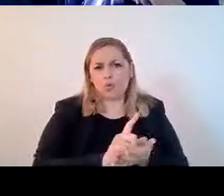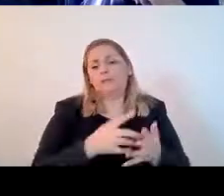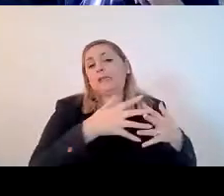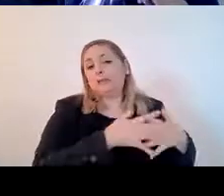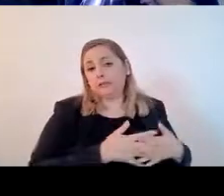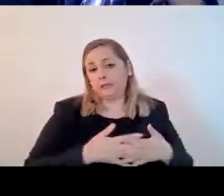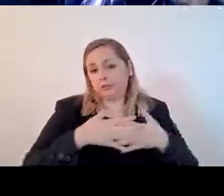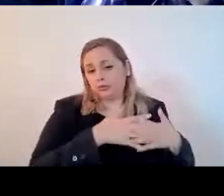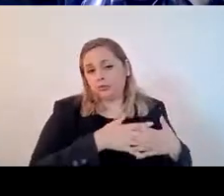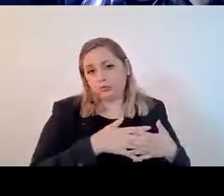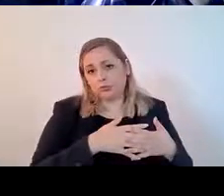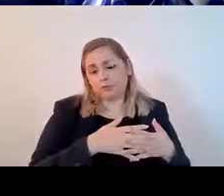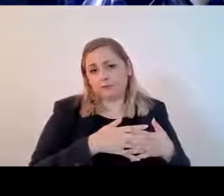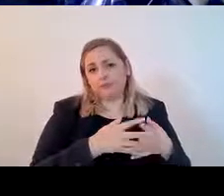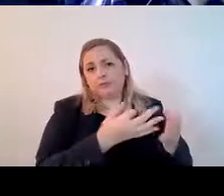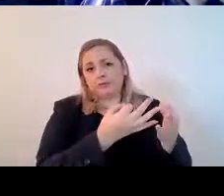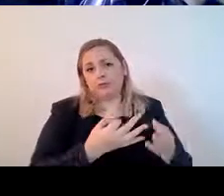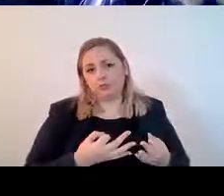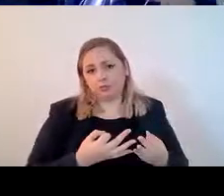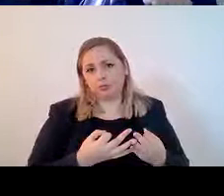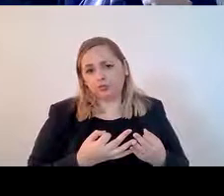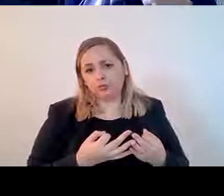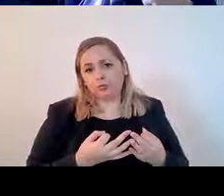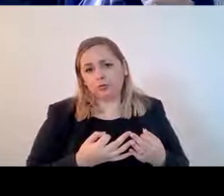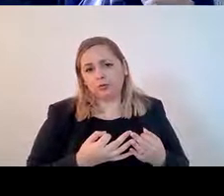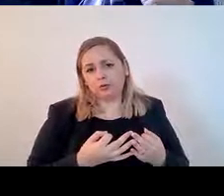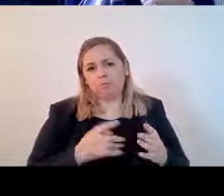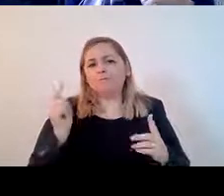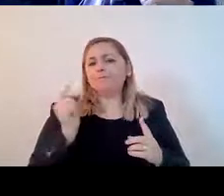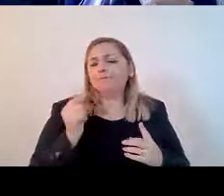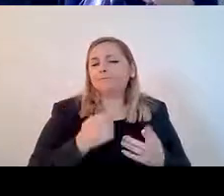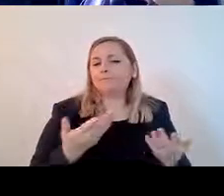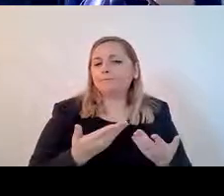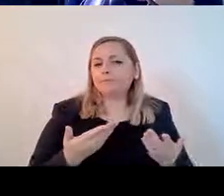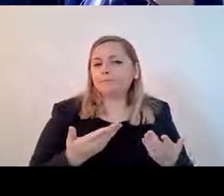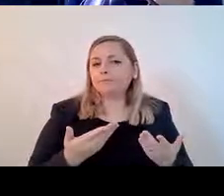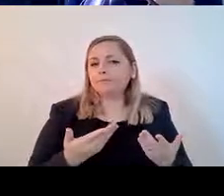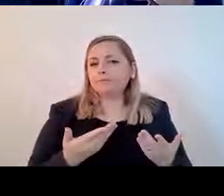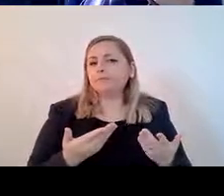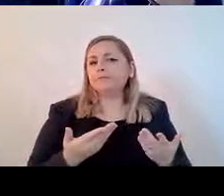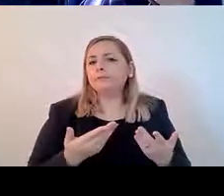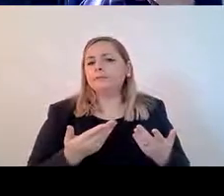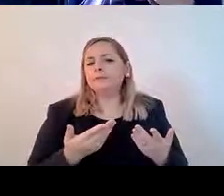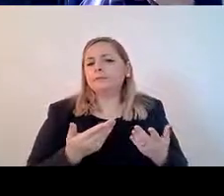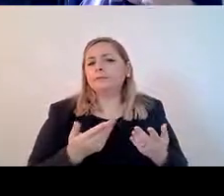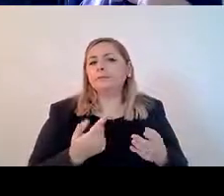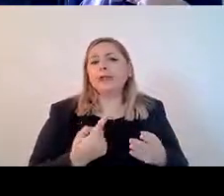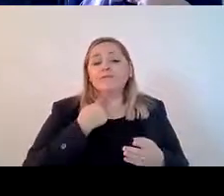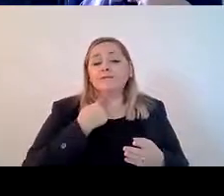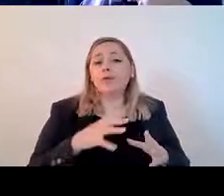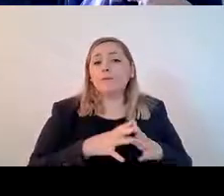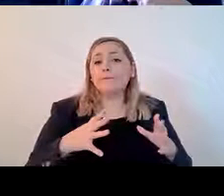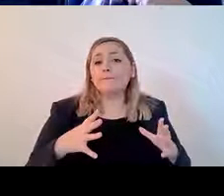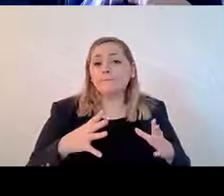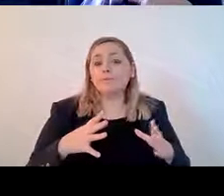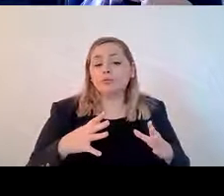Unidos, los resultados apuntaron a que había afectado mucho el